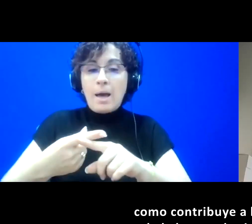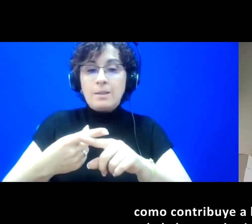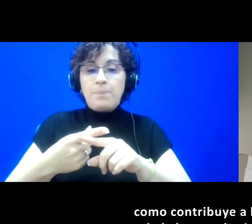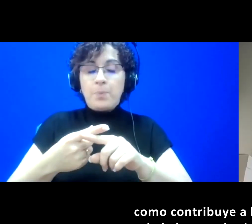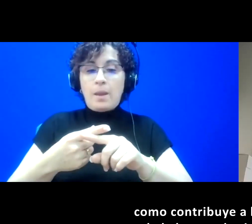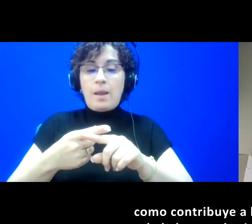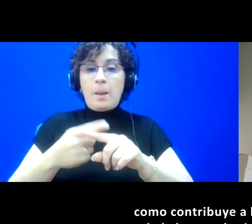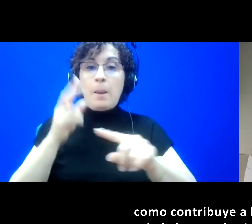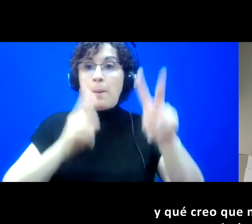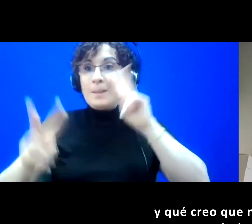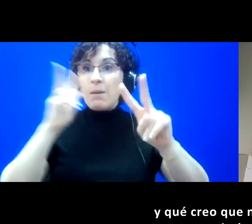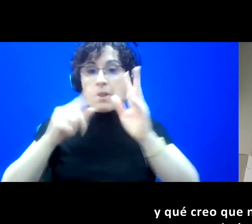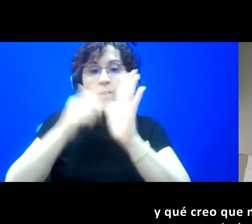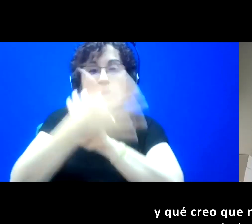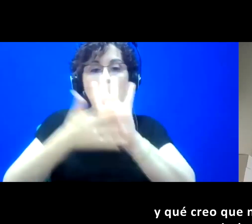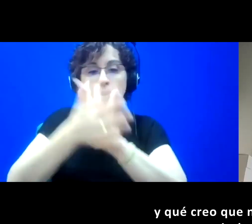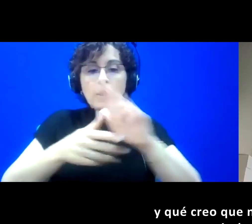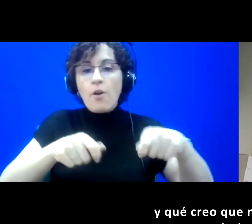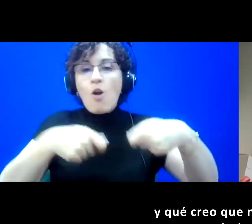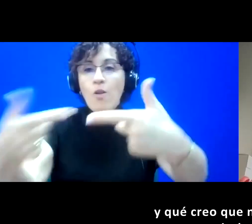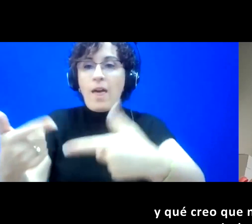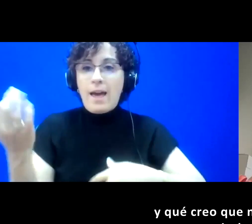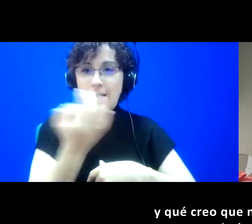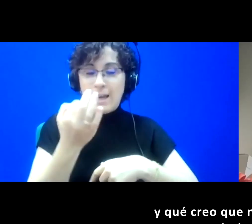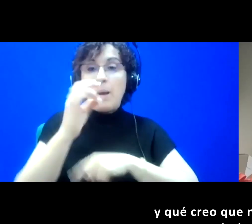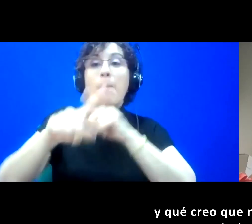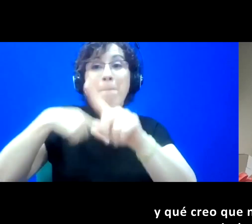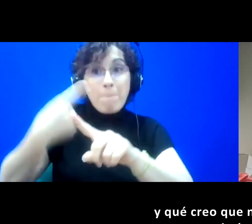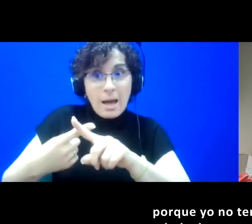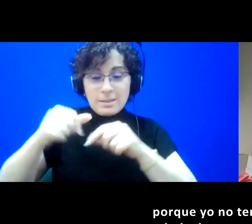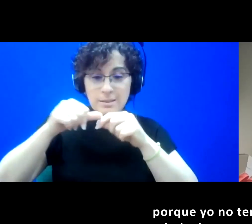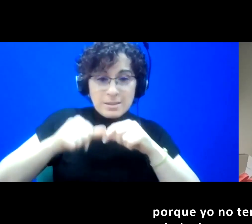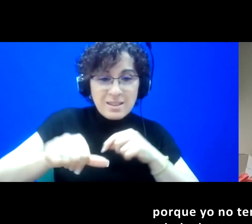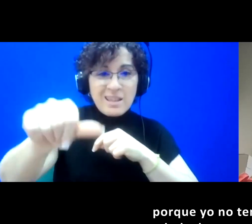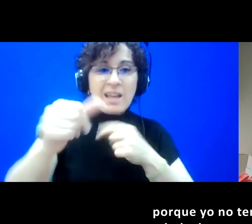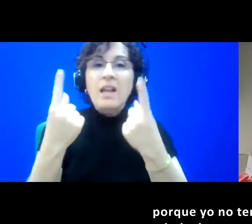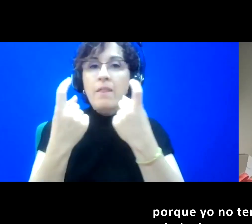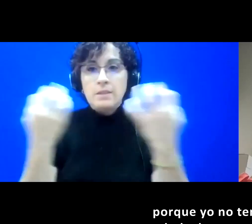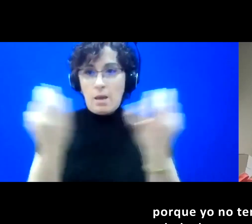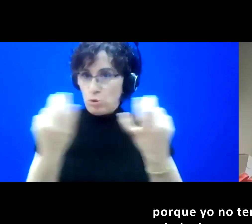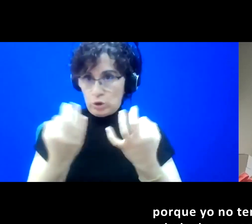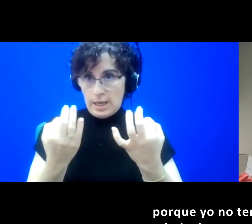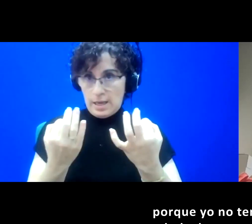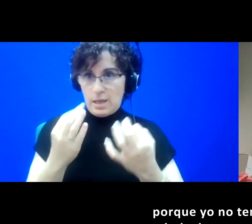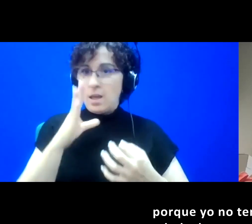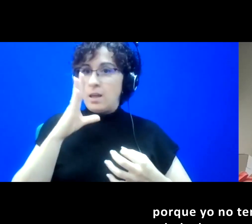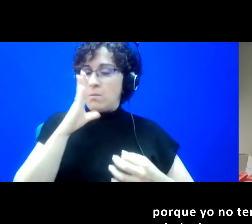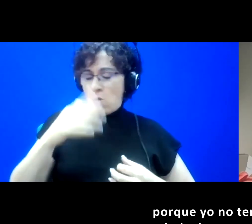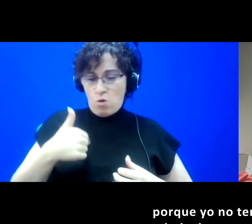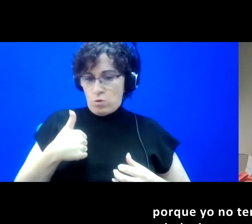española y qué creo que necesitamos a partir de ahora, porque yo no tengo ninguna duda de que